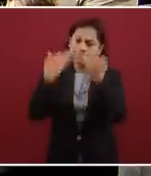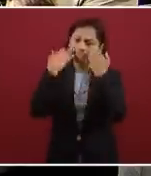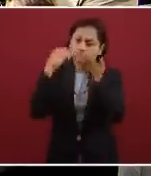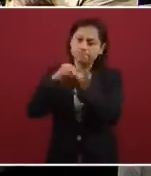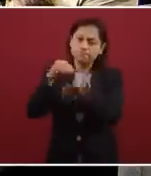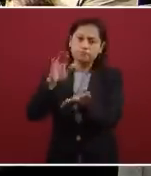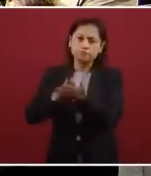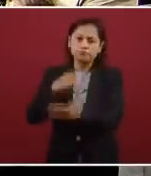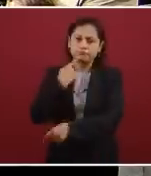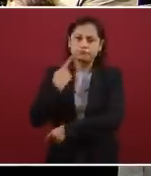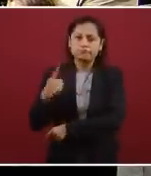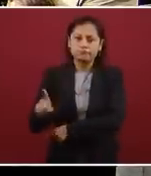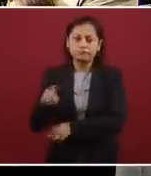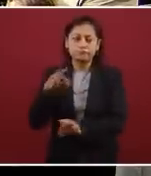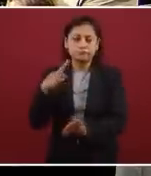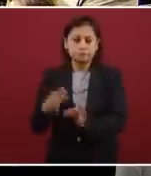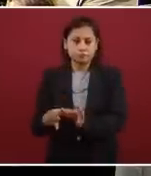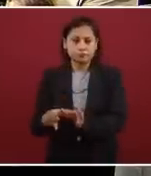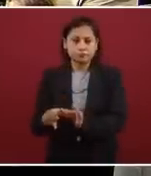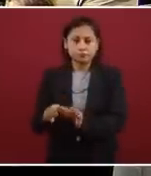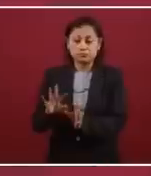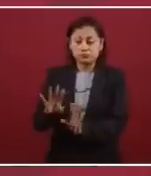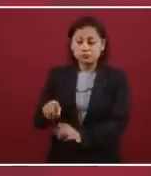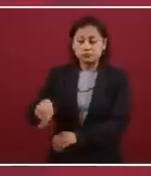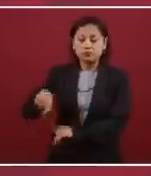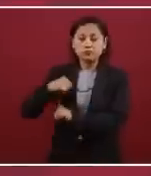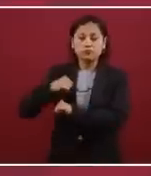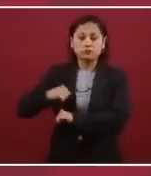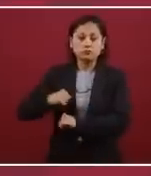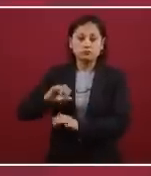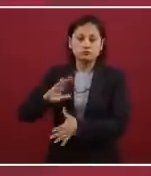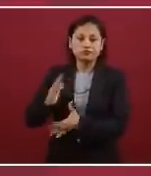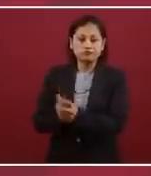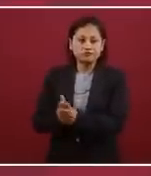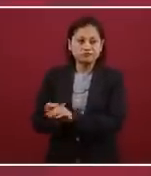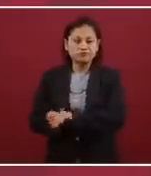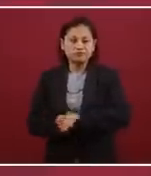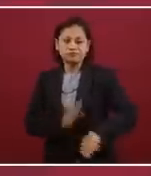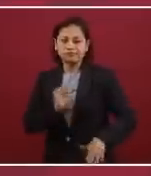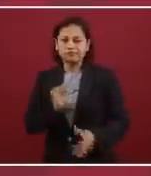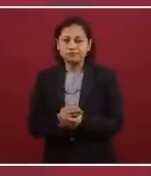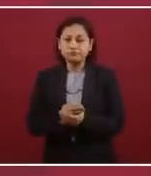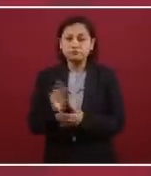las archivaron, no les dieron seguimiento.